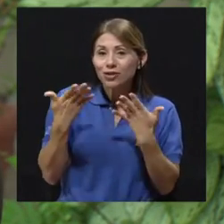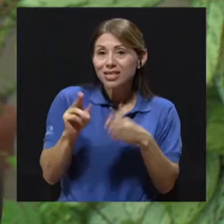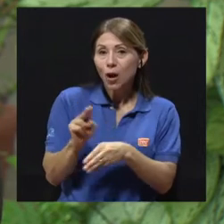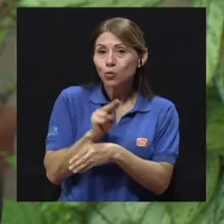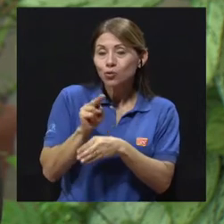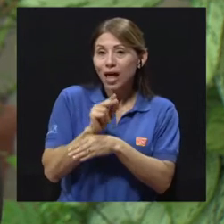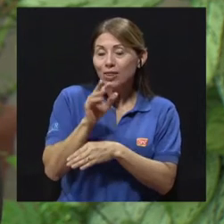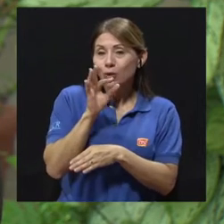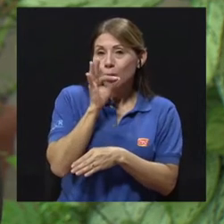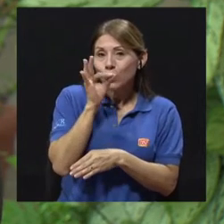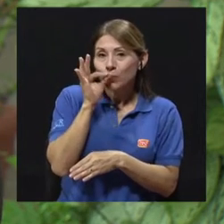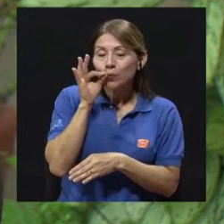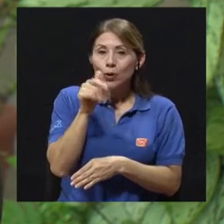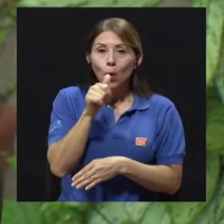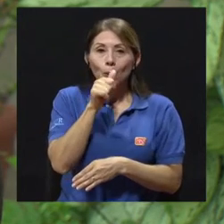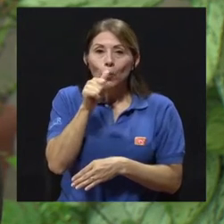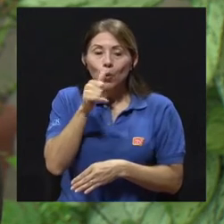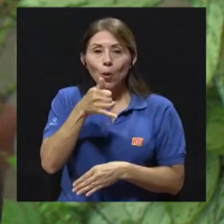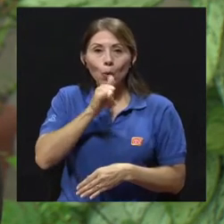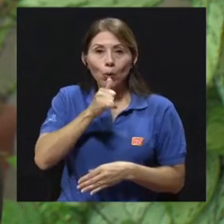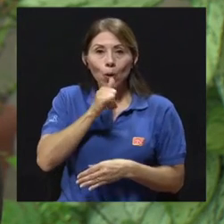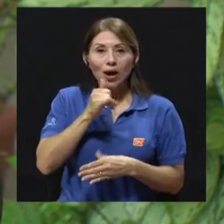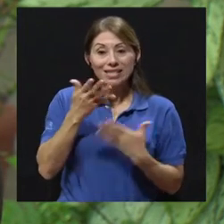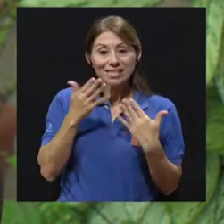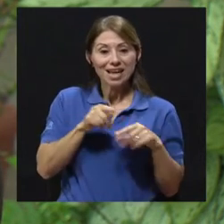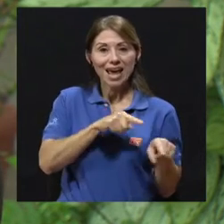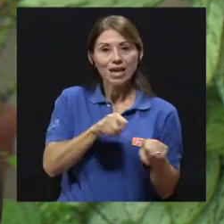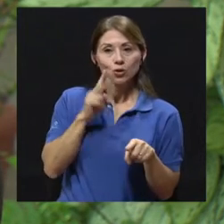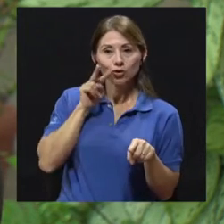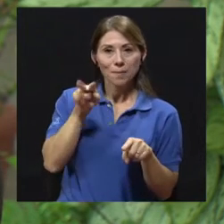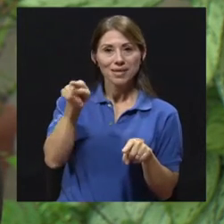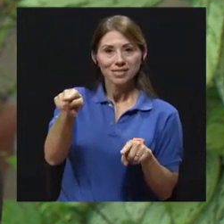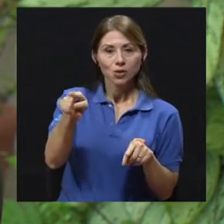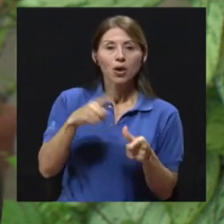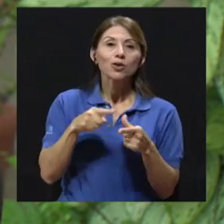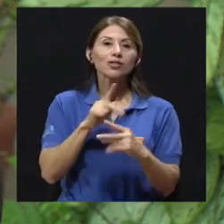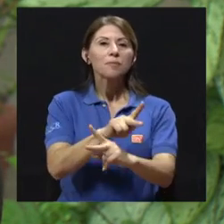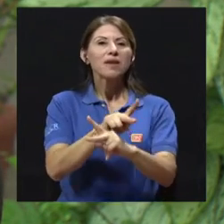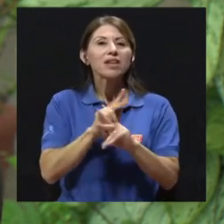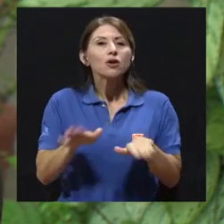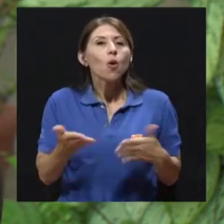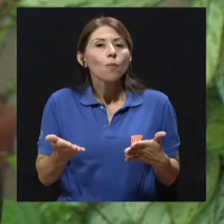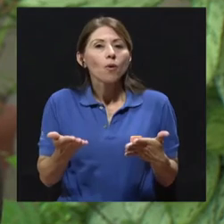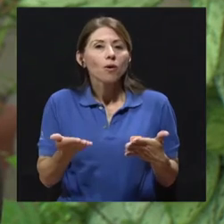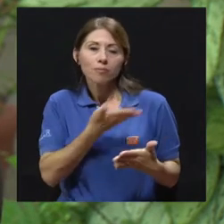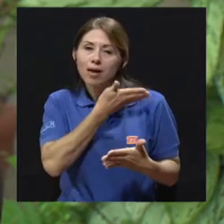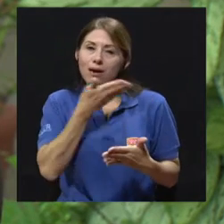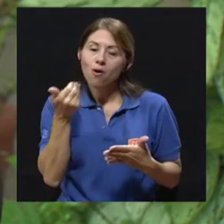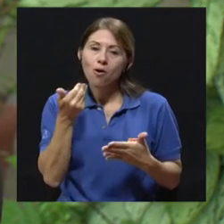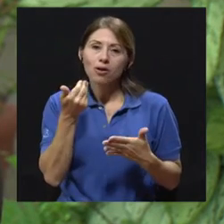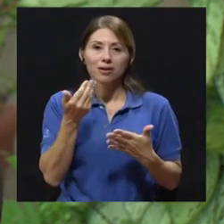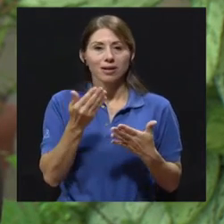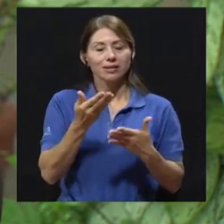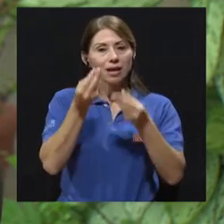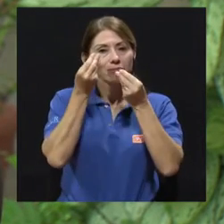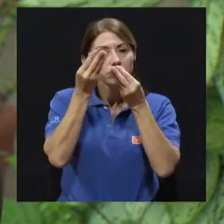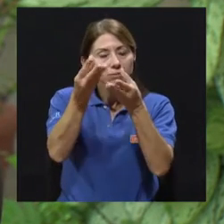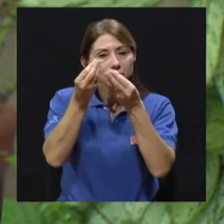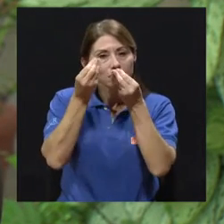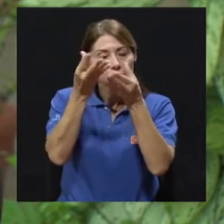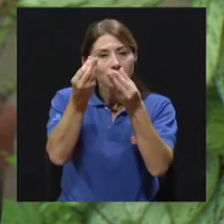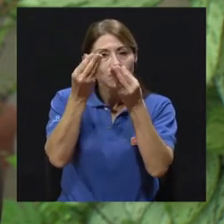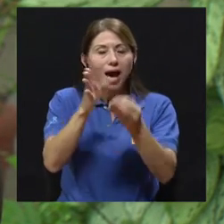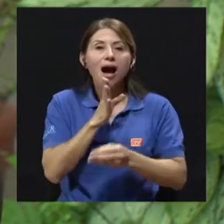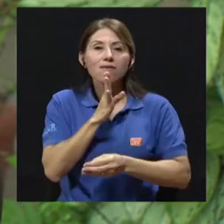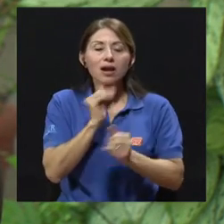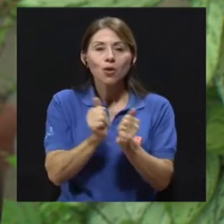efectos o incluso hasta intoxicados, ¿verdad? Entonces, la mejor manera de prevenir es informarse y estar hablando también con ellos, ¿verdad? Yo les dije